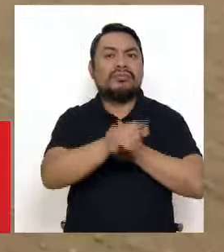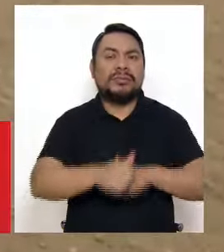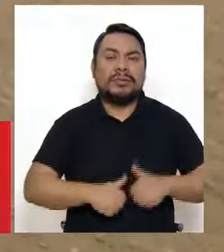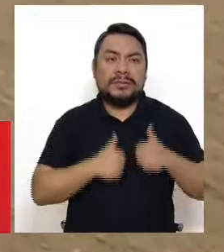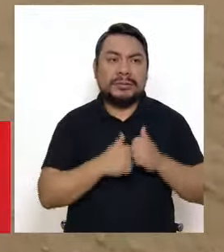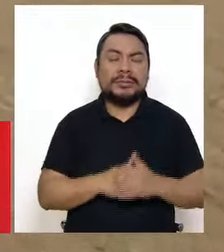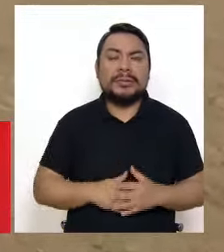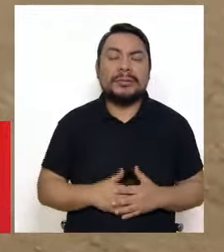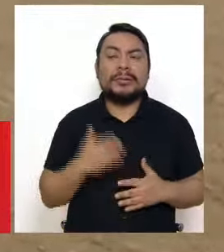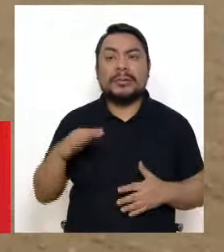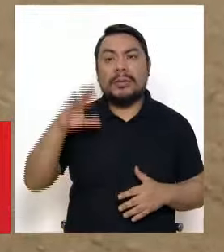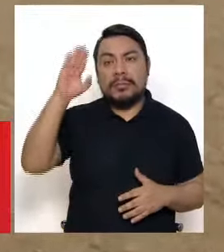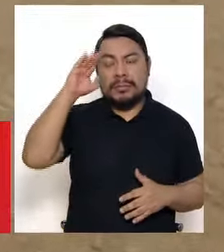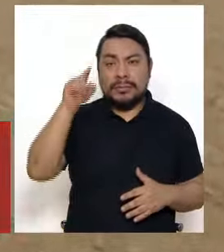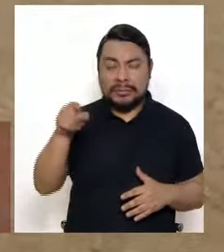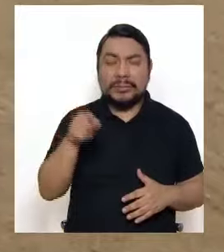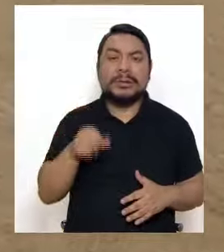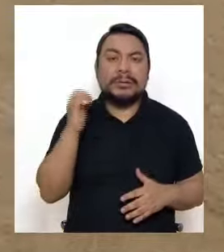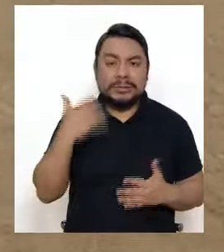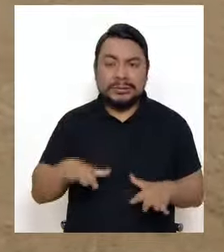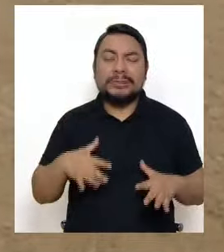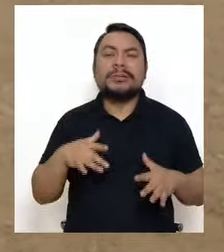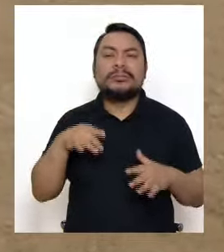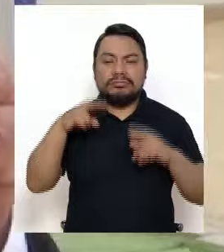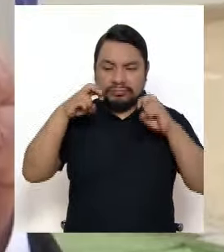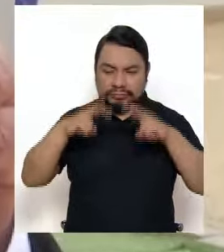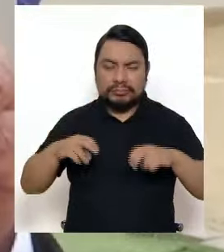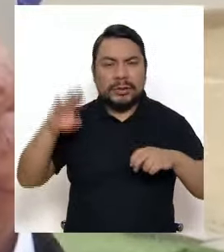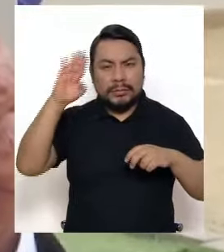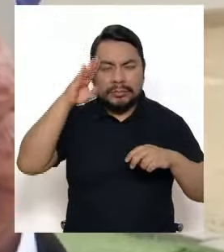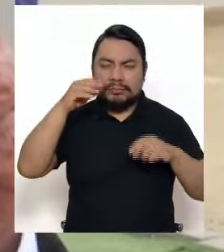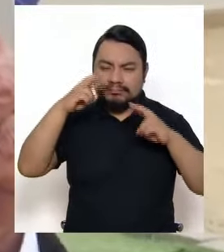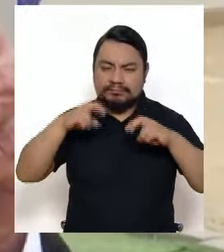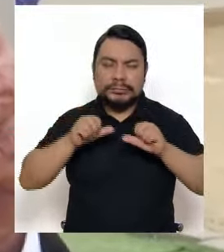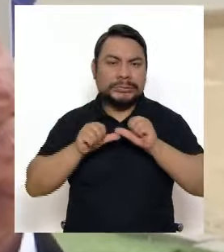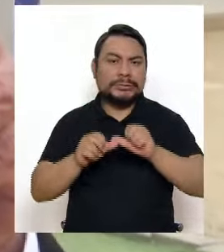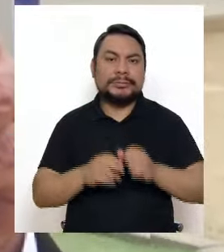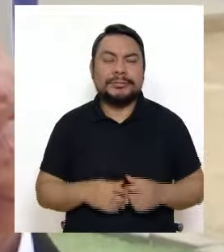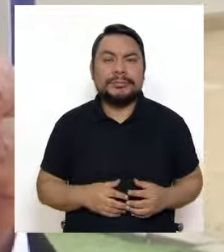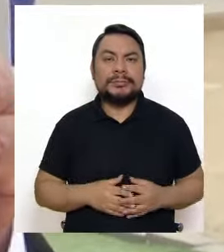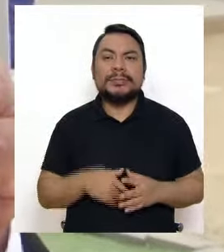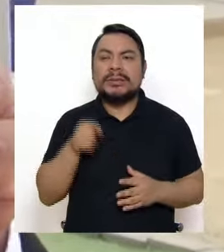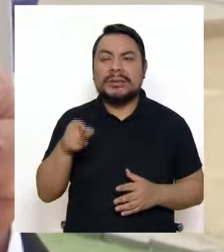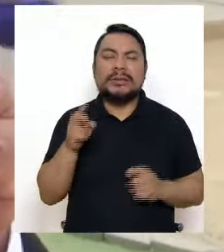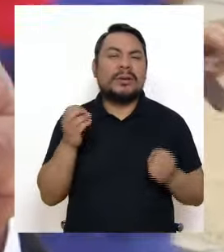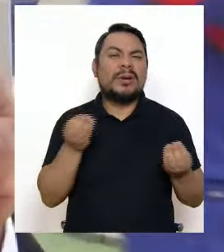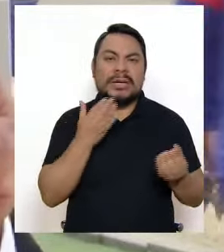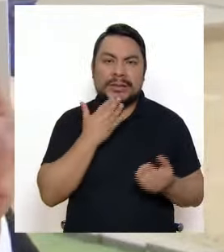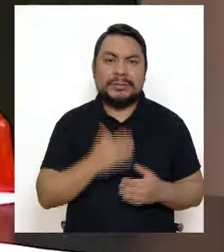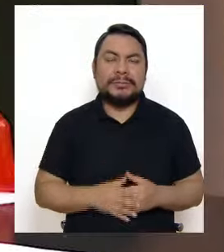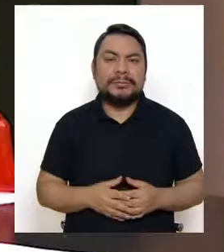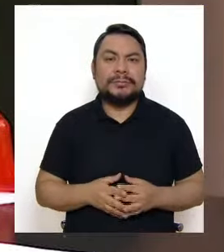vida la Policía Nacional ya se encuentra realizando las investigaciones de este caso fue